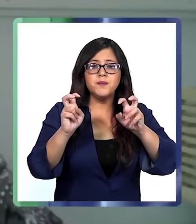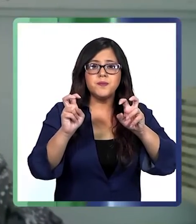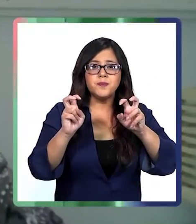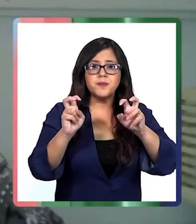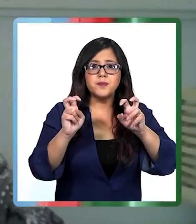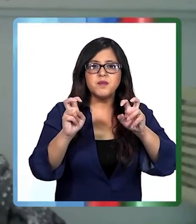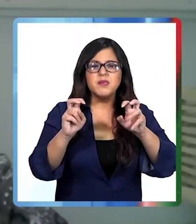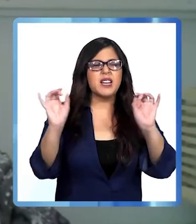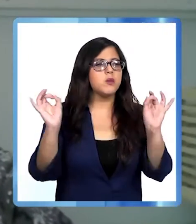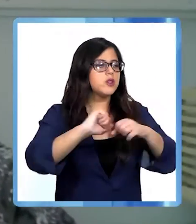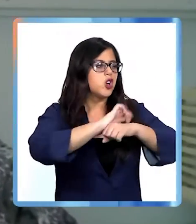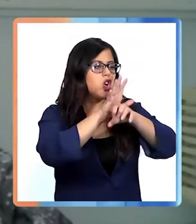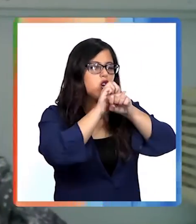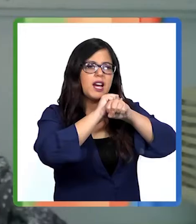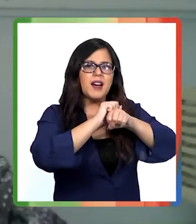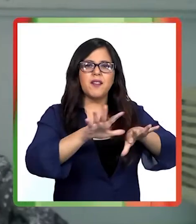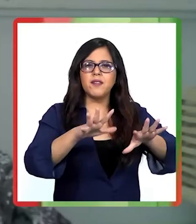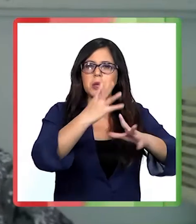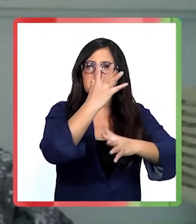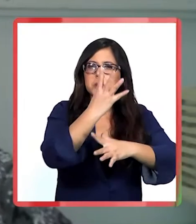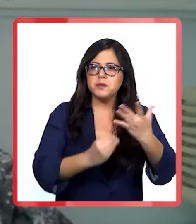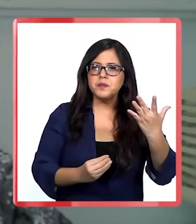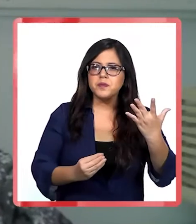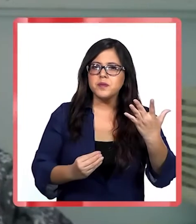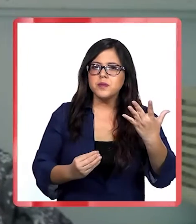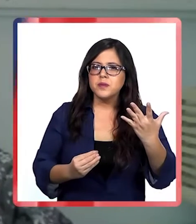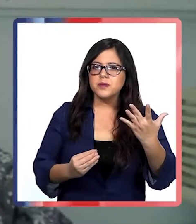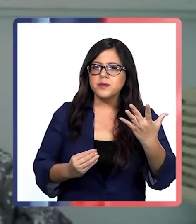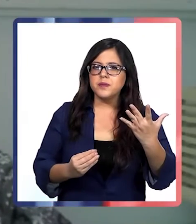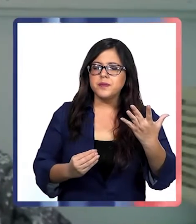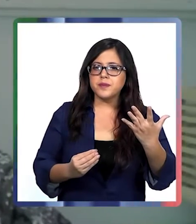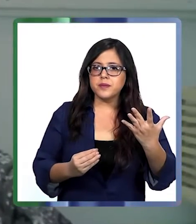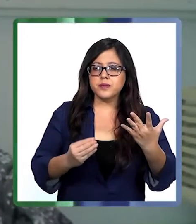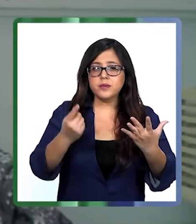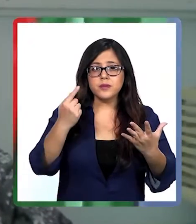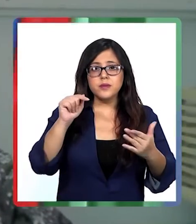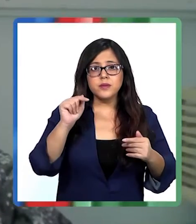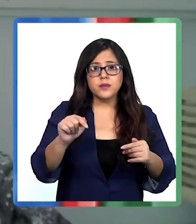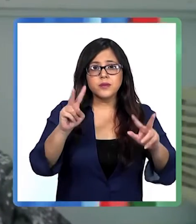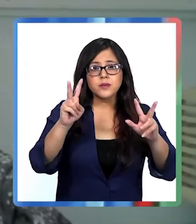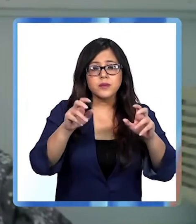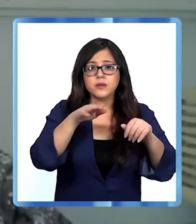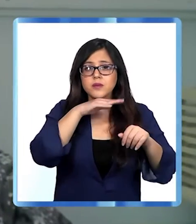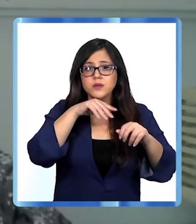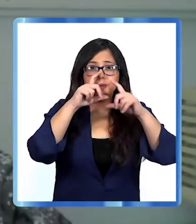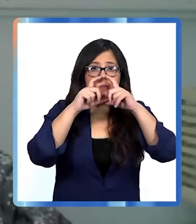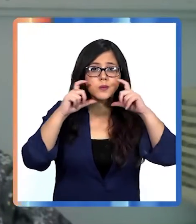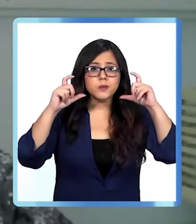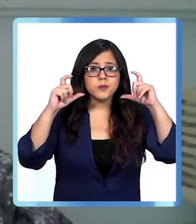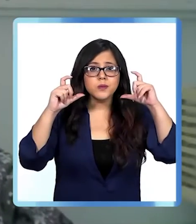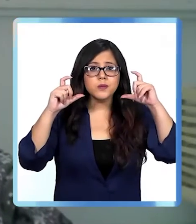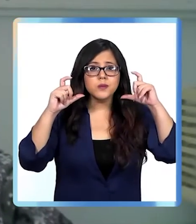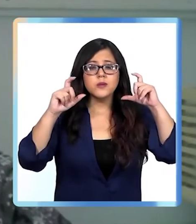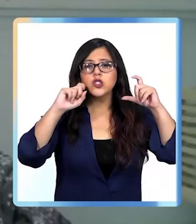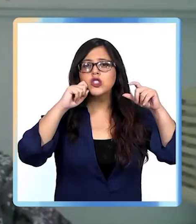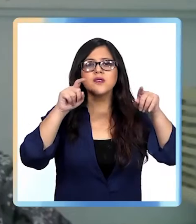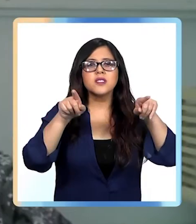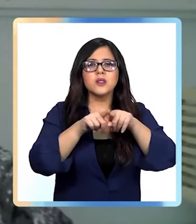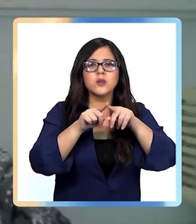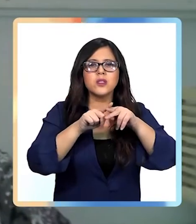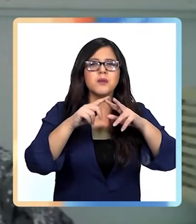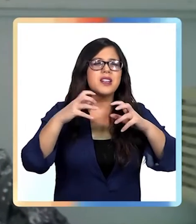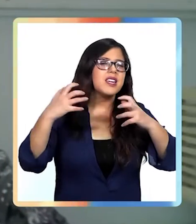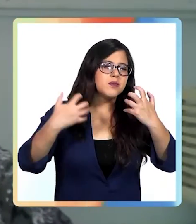no existe, y claro, cansado, no es como usar la mascarilla, eso está claro, que no es cómodo, de las